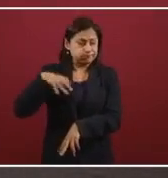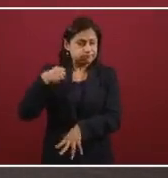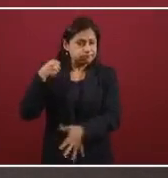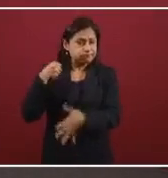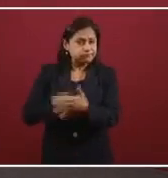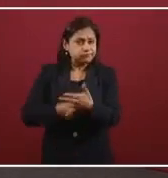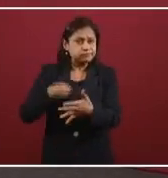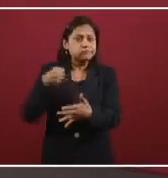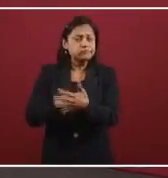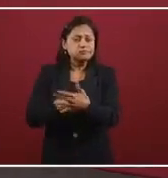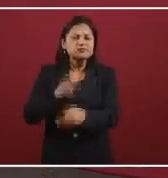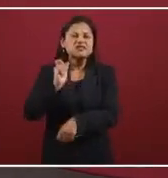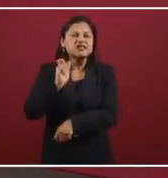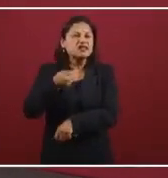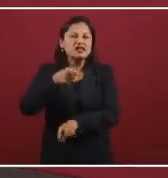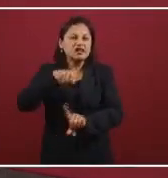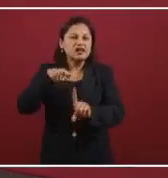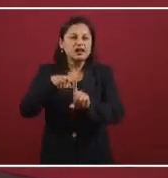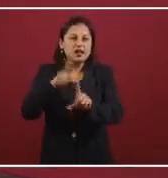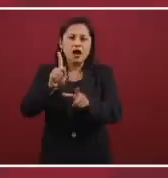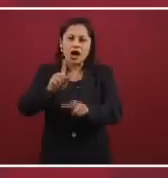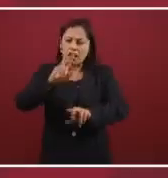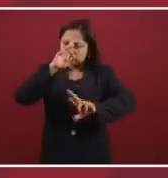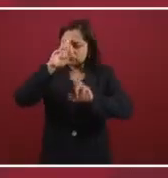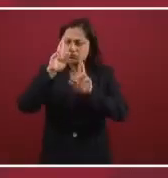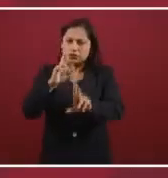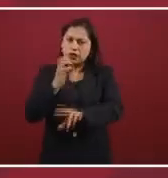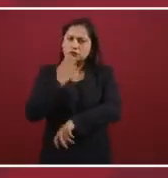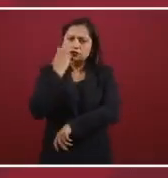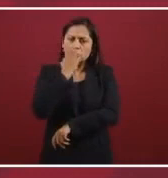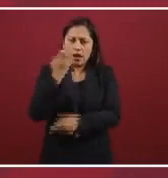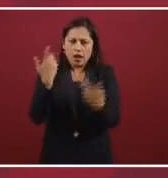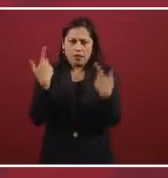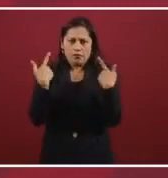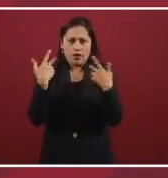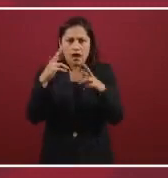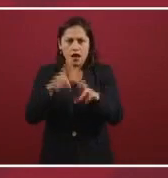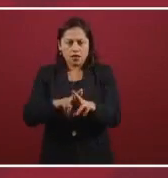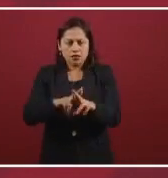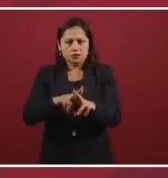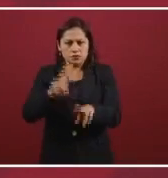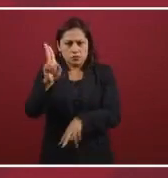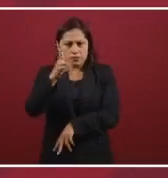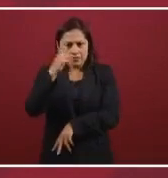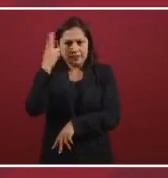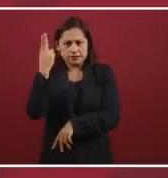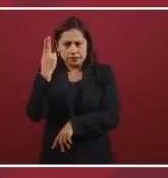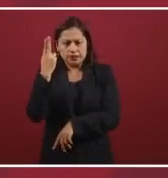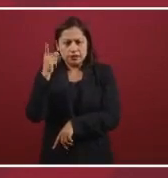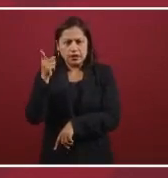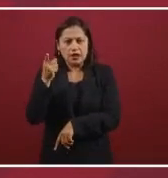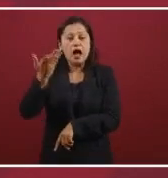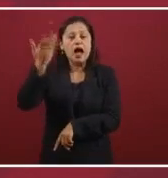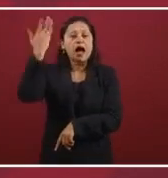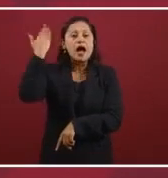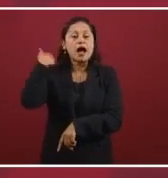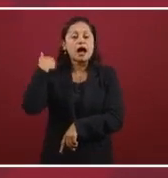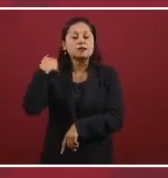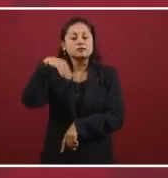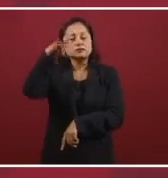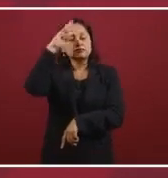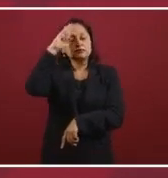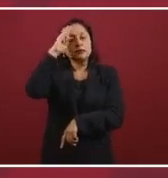las normales, porque había toda una política de cerrar normales, desaparecerlas.